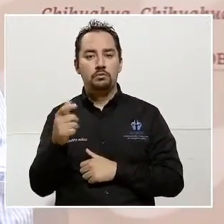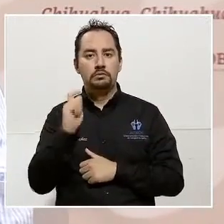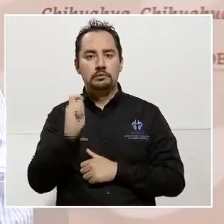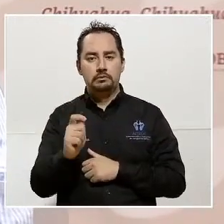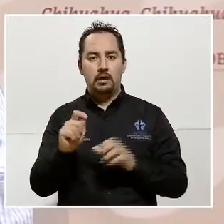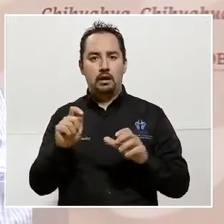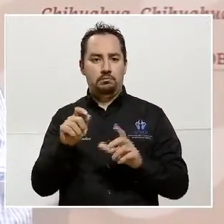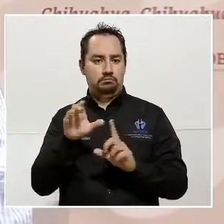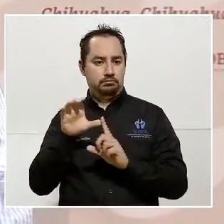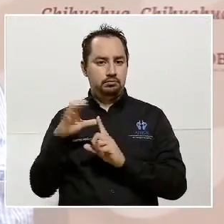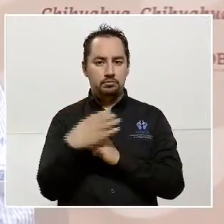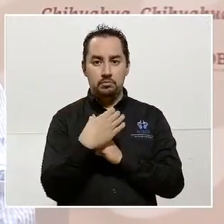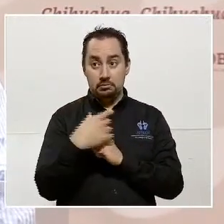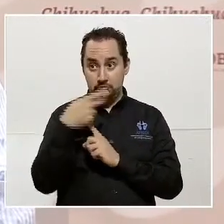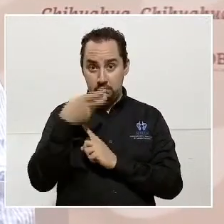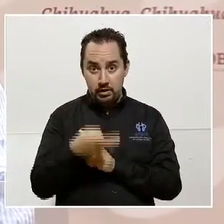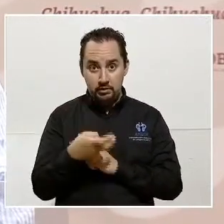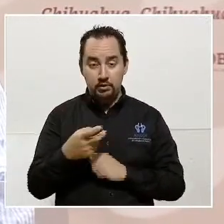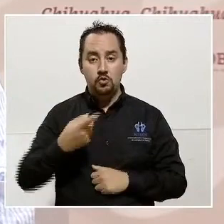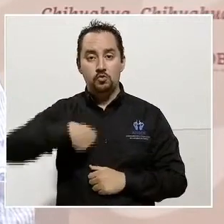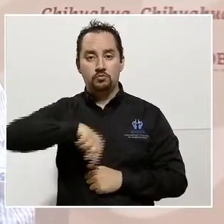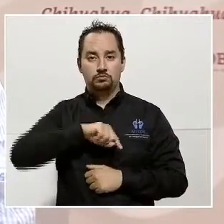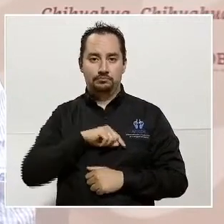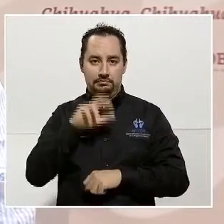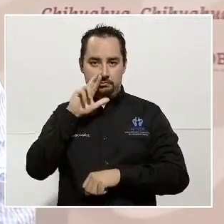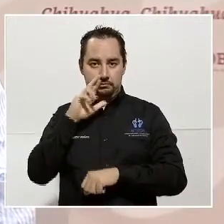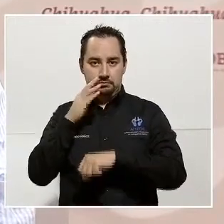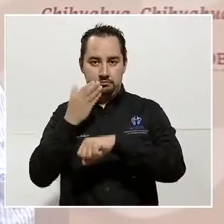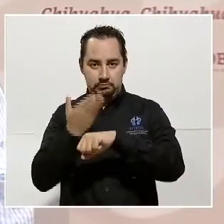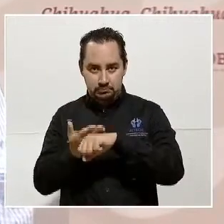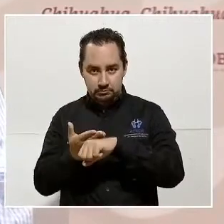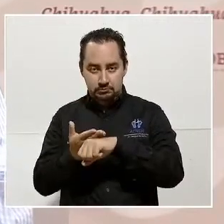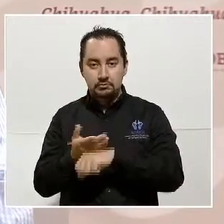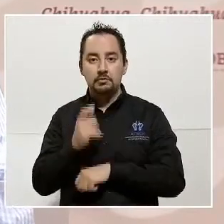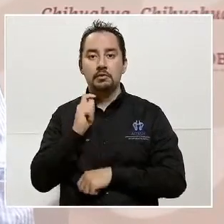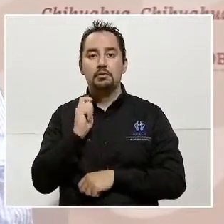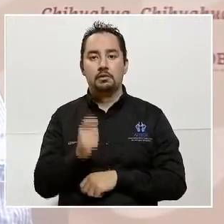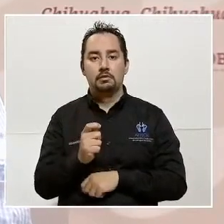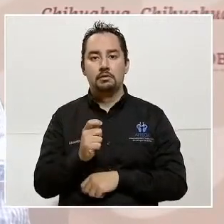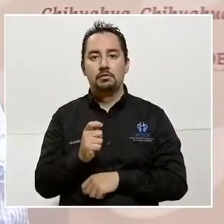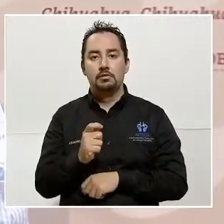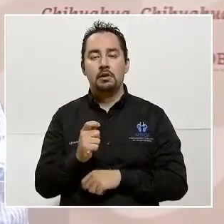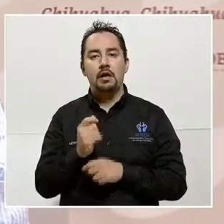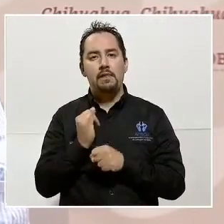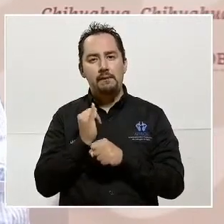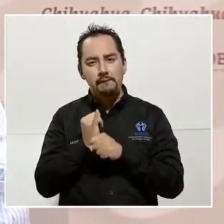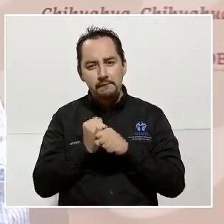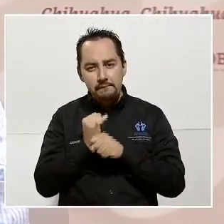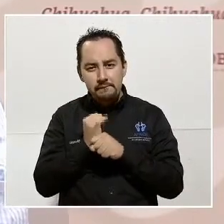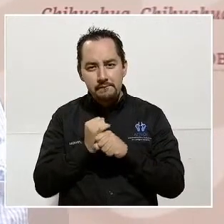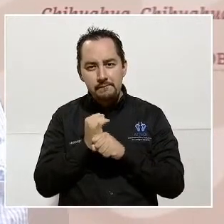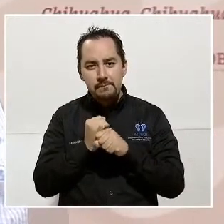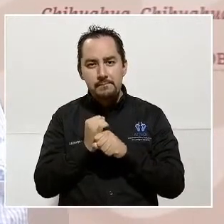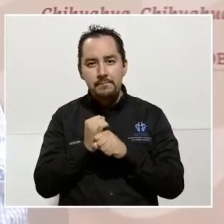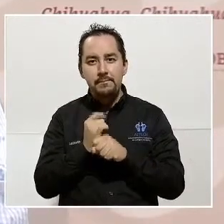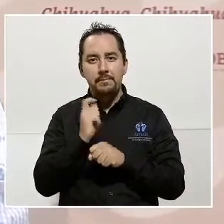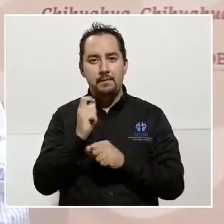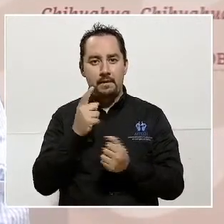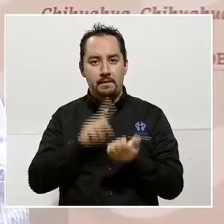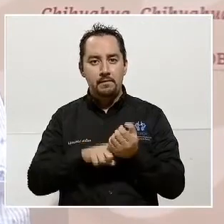la Comisión, nuestra responsabilidad primaria es investigar con